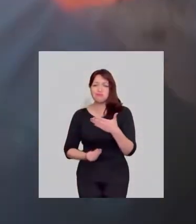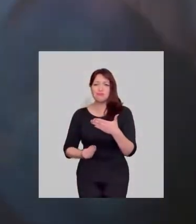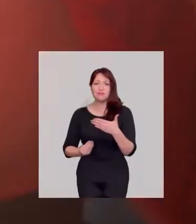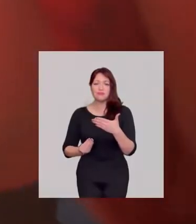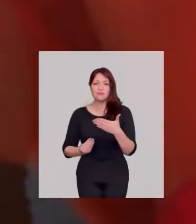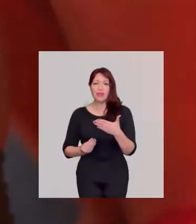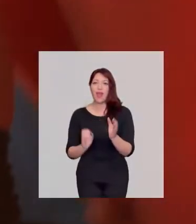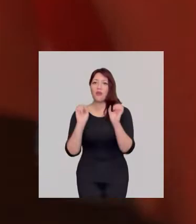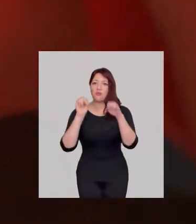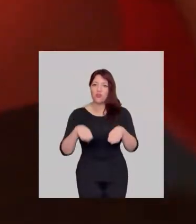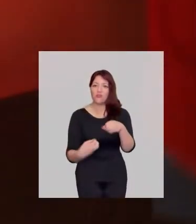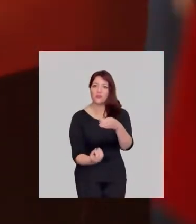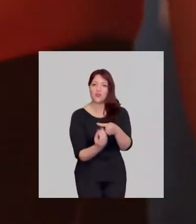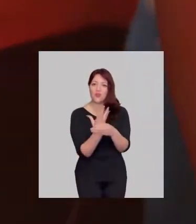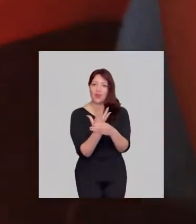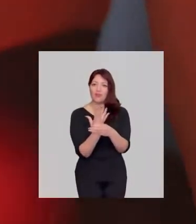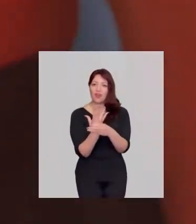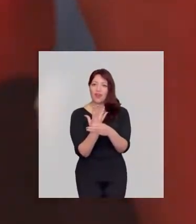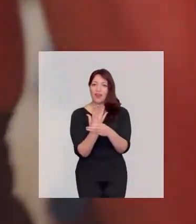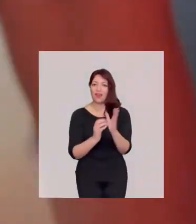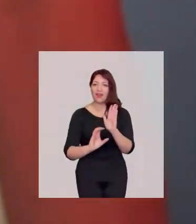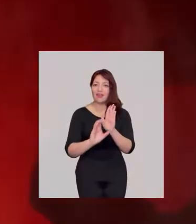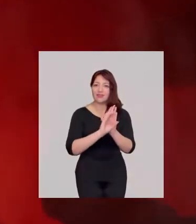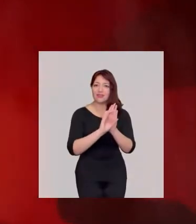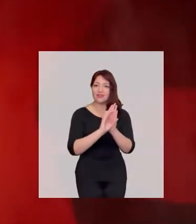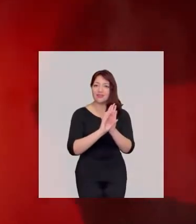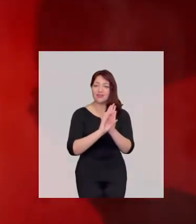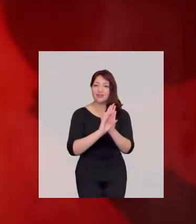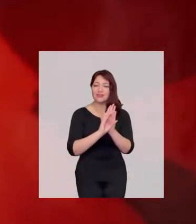que acabábamos de aprobar una nueva.